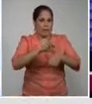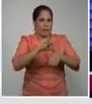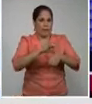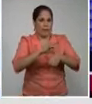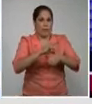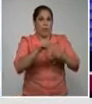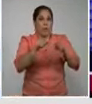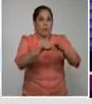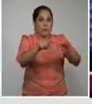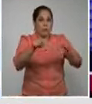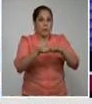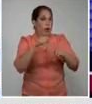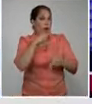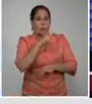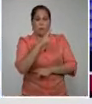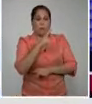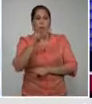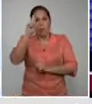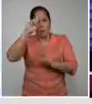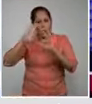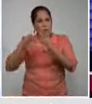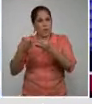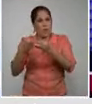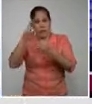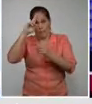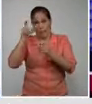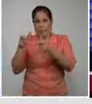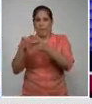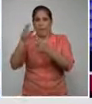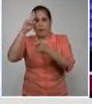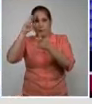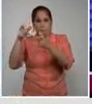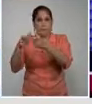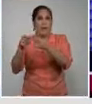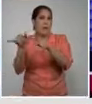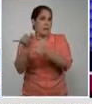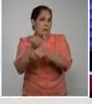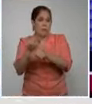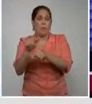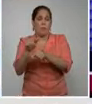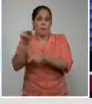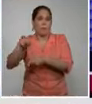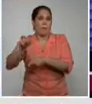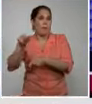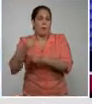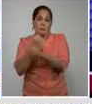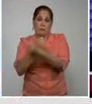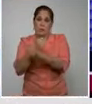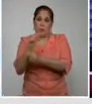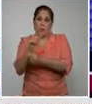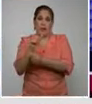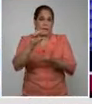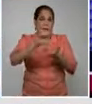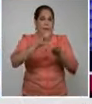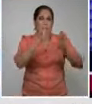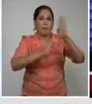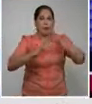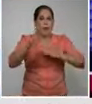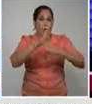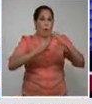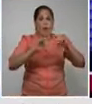rojas, también en la atención primaria de salud, porque hay pacientes asintomáticos. Y los centros de la biotecnología, porque en